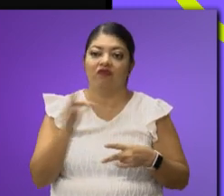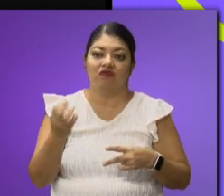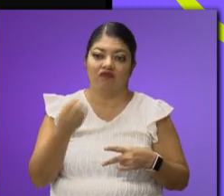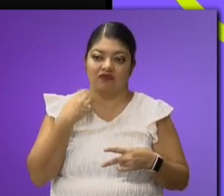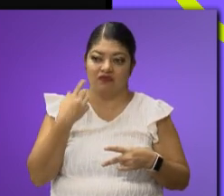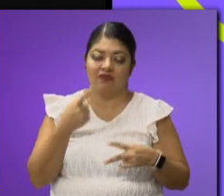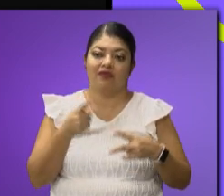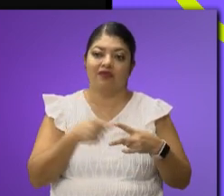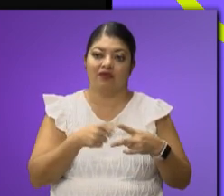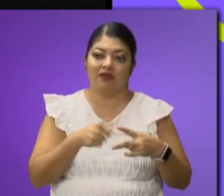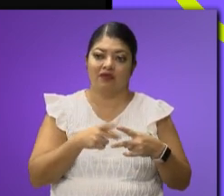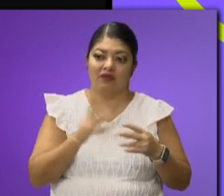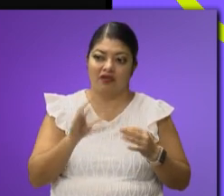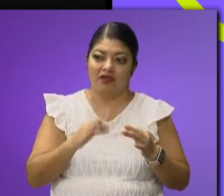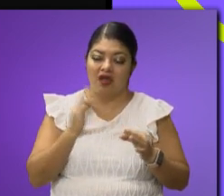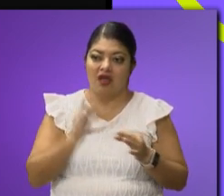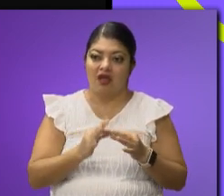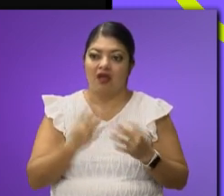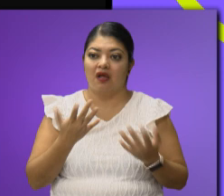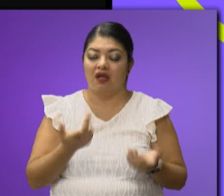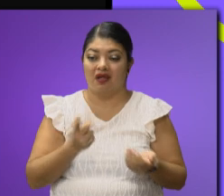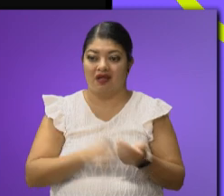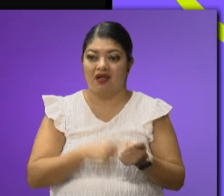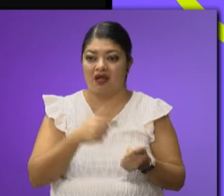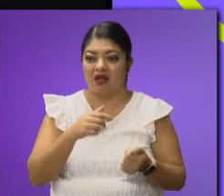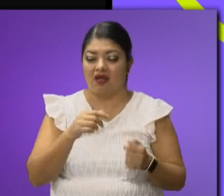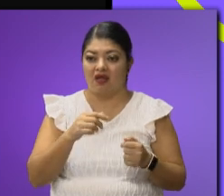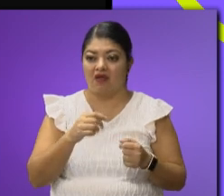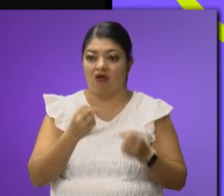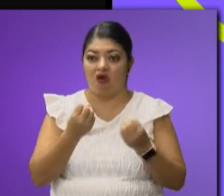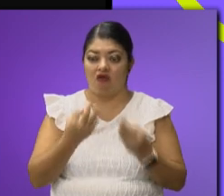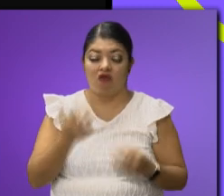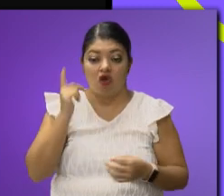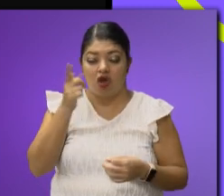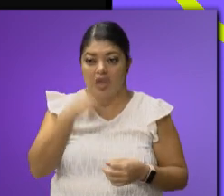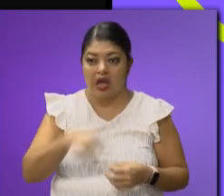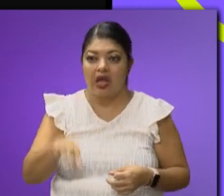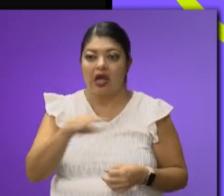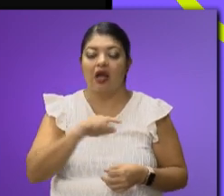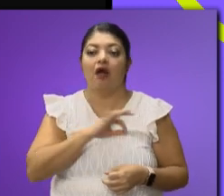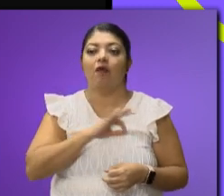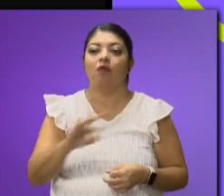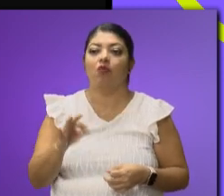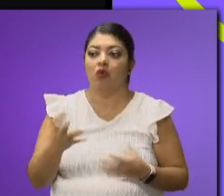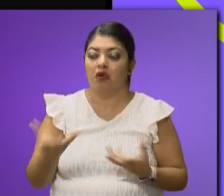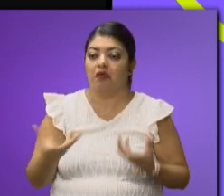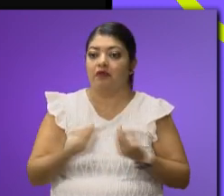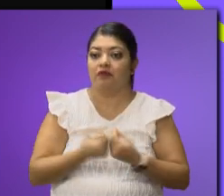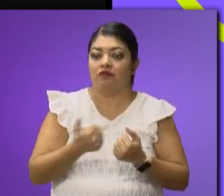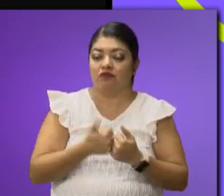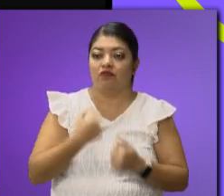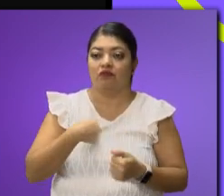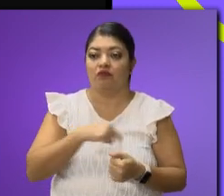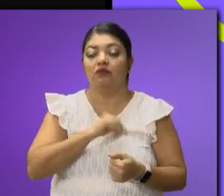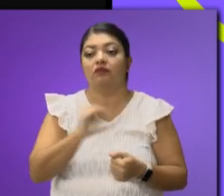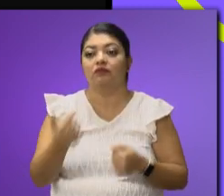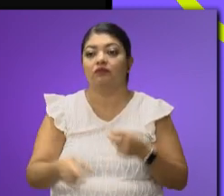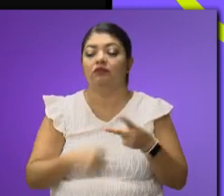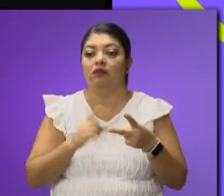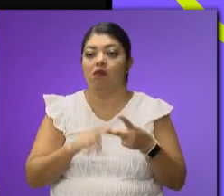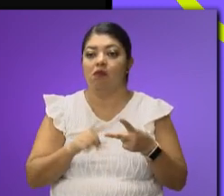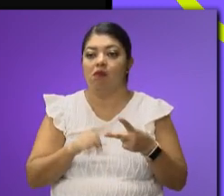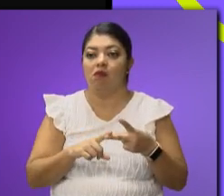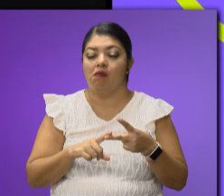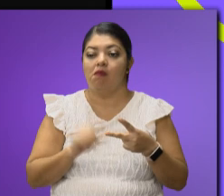ya están las invitaciones en sus oficinas, ojalá sus agendas les permitan acompañarnos, y el otro en